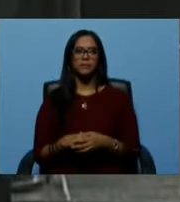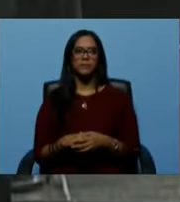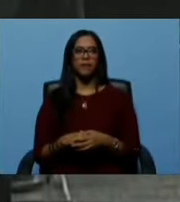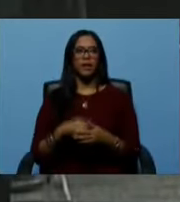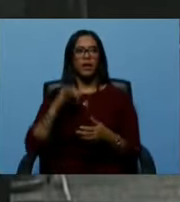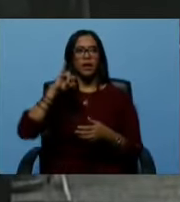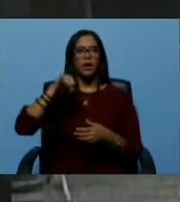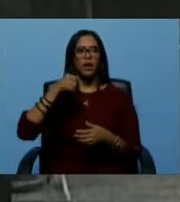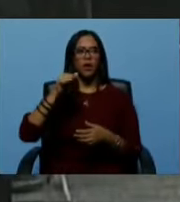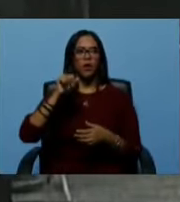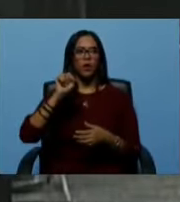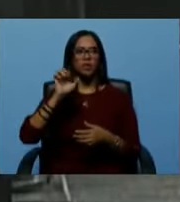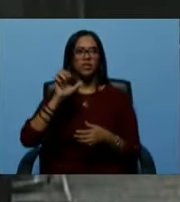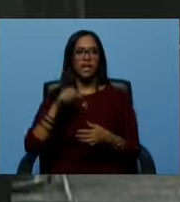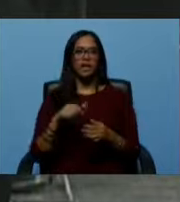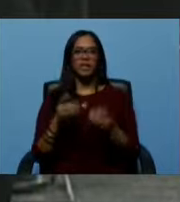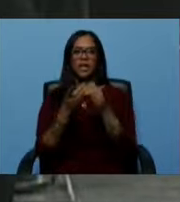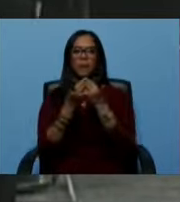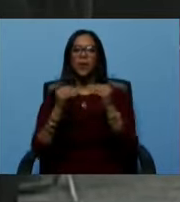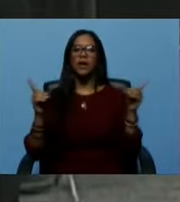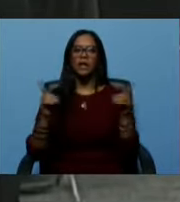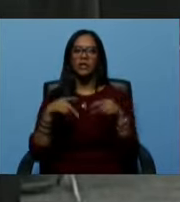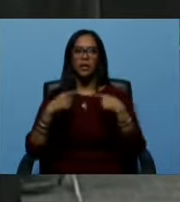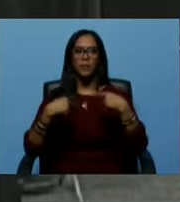Contreras. Derecha Democrática Popular.